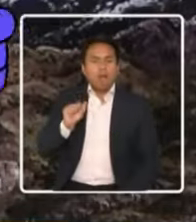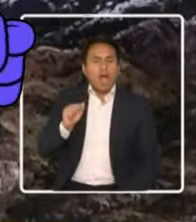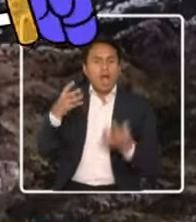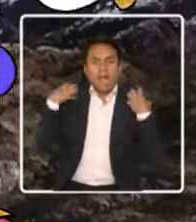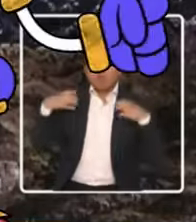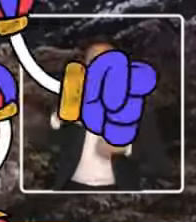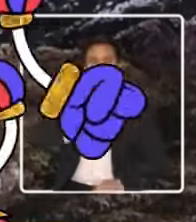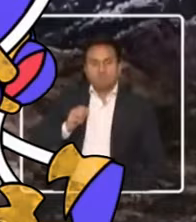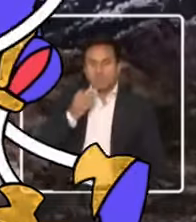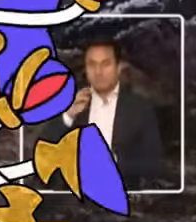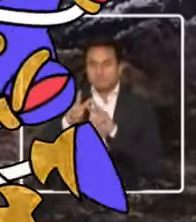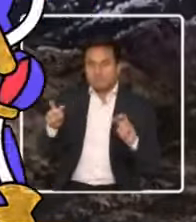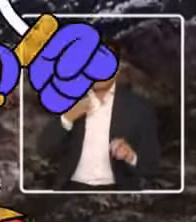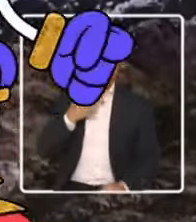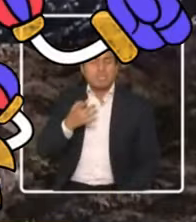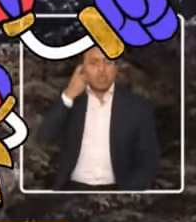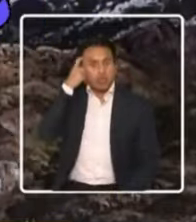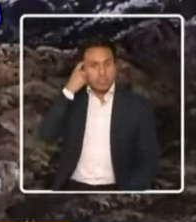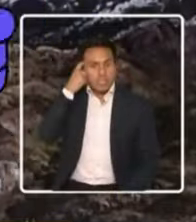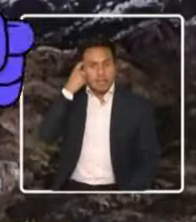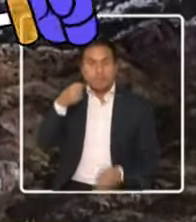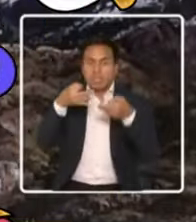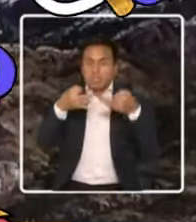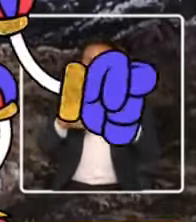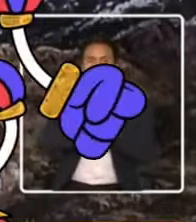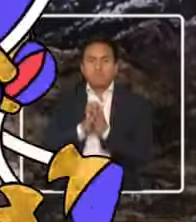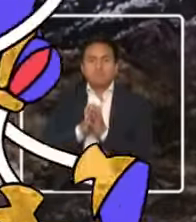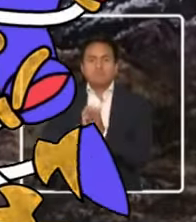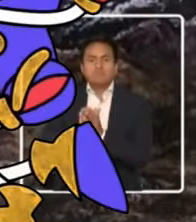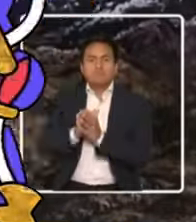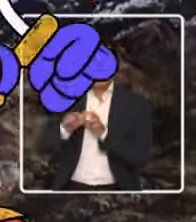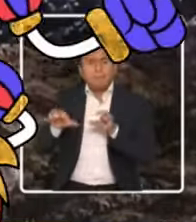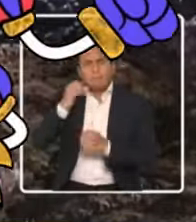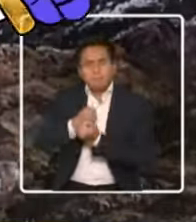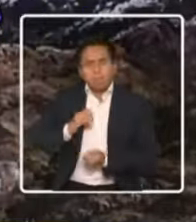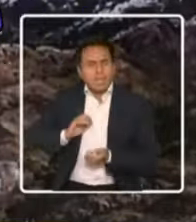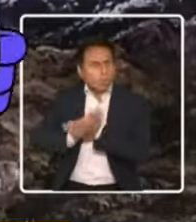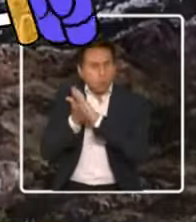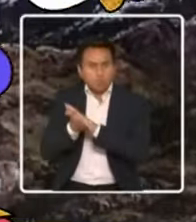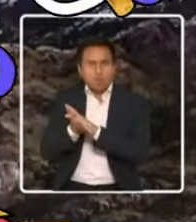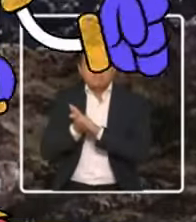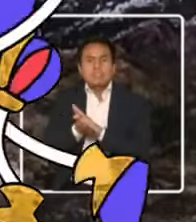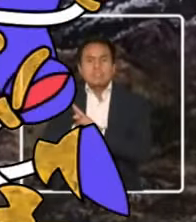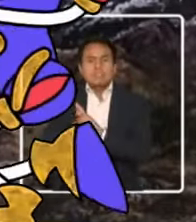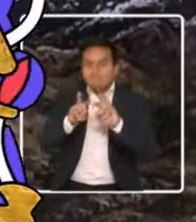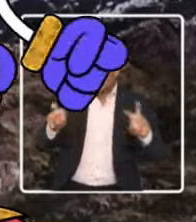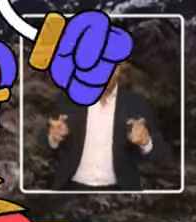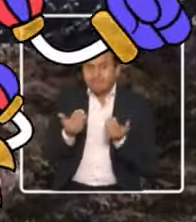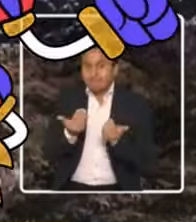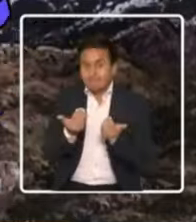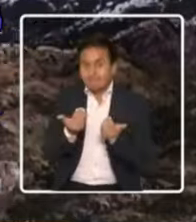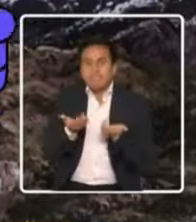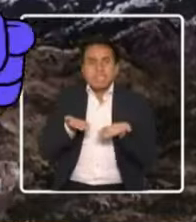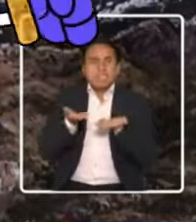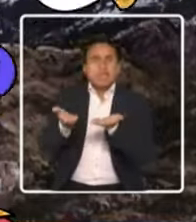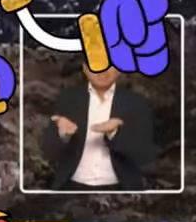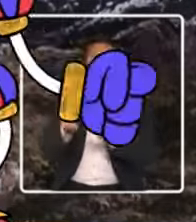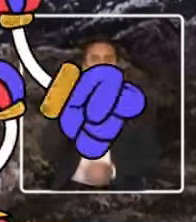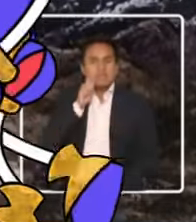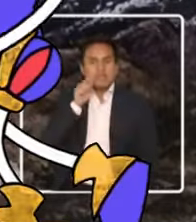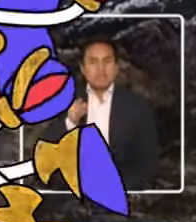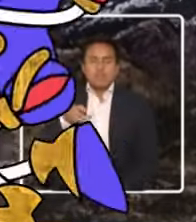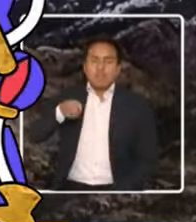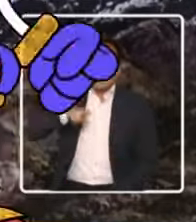VIPE de la Policía de Investigaciones. ¿Por qué? Porque consideramos que queremos garantizar que todos los recursos policiales necesarios para llevar adelante esta investigación estén disponibles. Eso ha